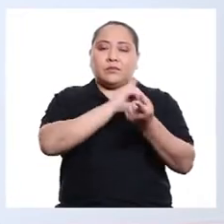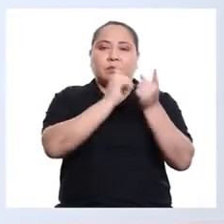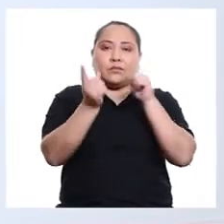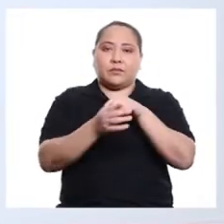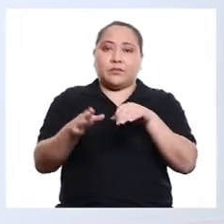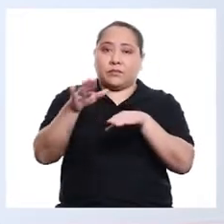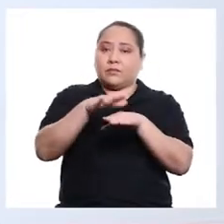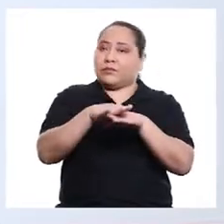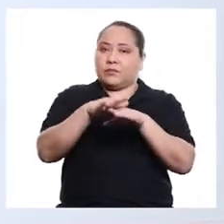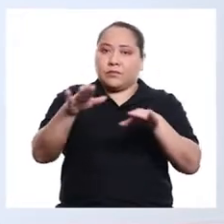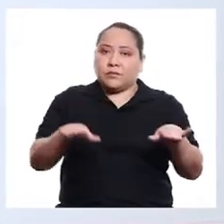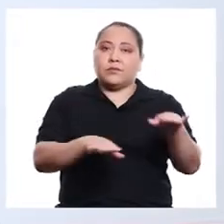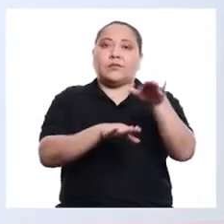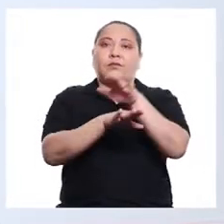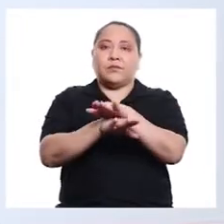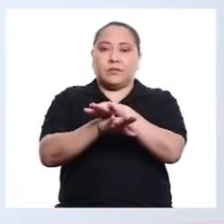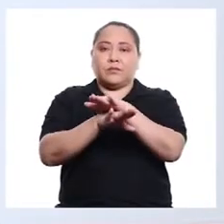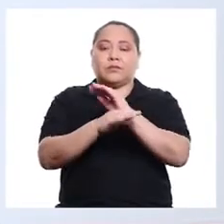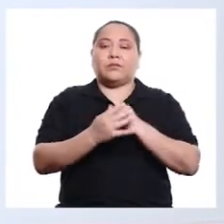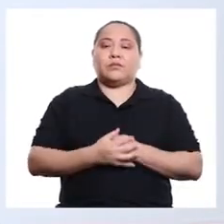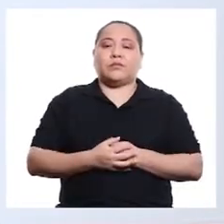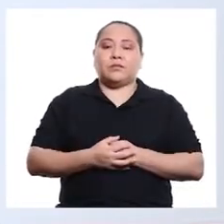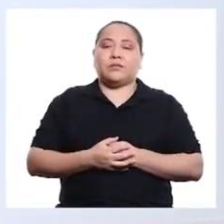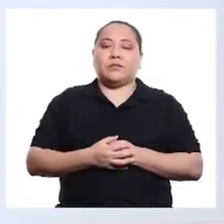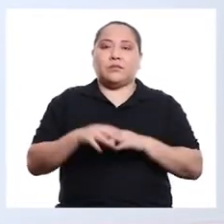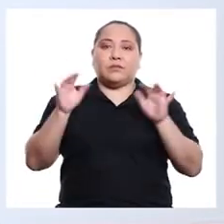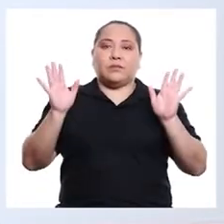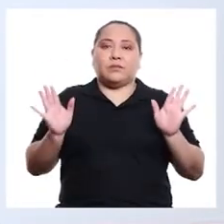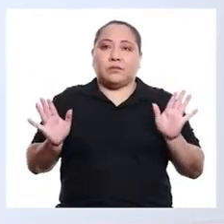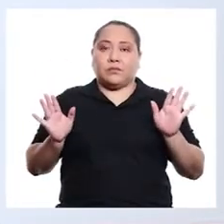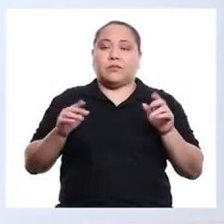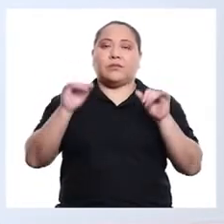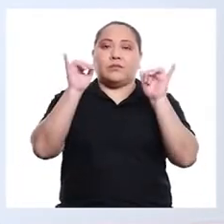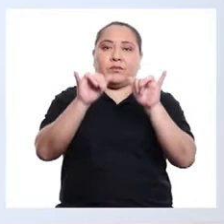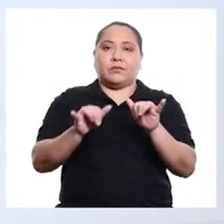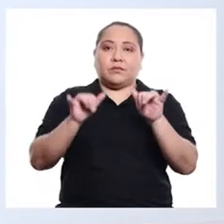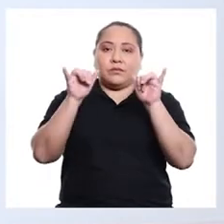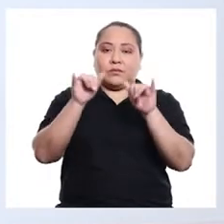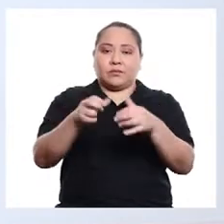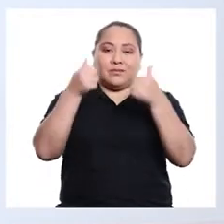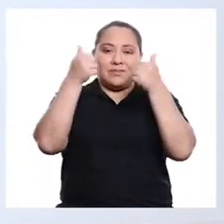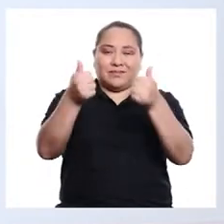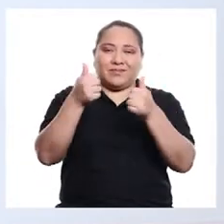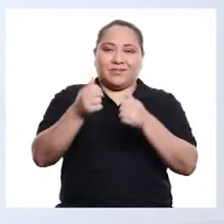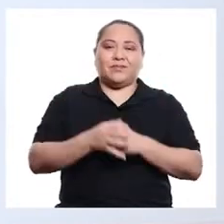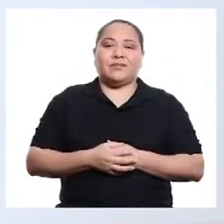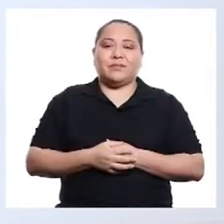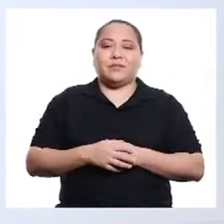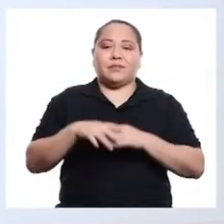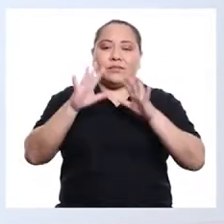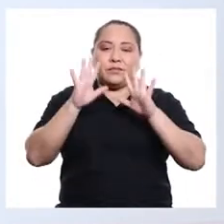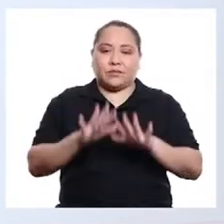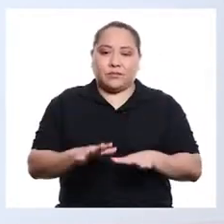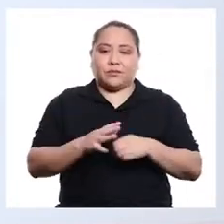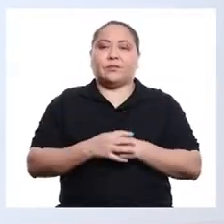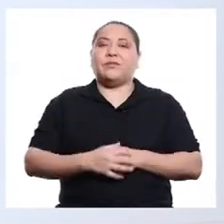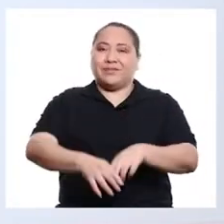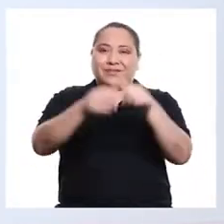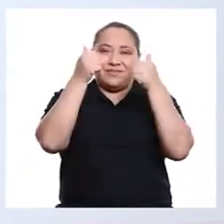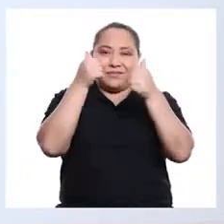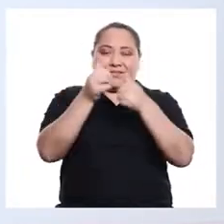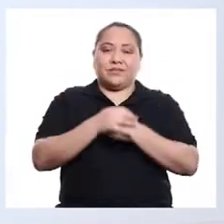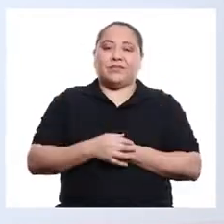suelto, cambiamos con la otra pierna, va, eso es, muy bien,